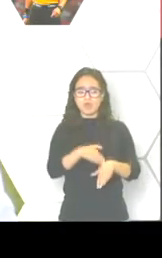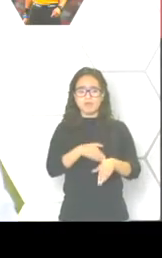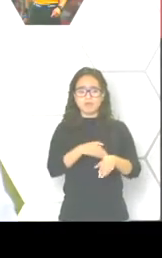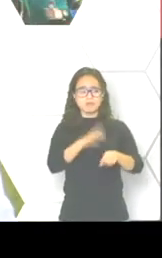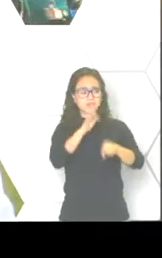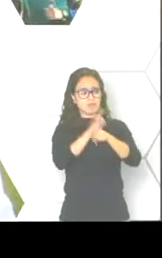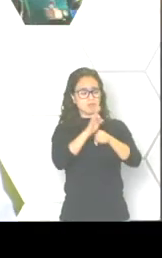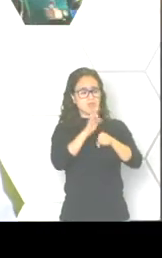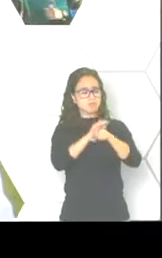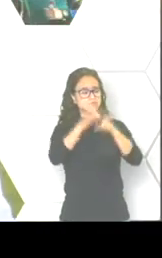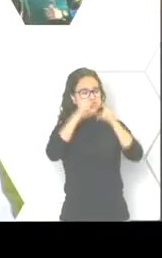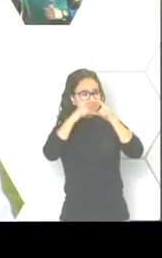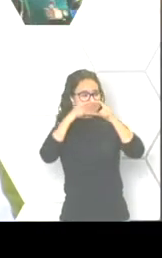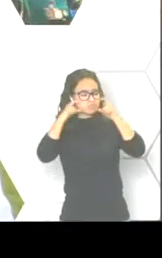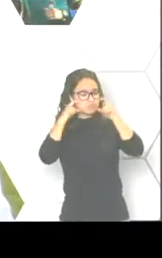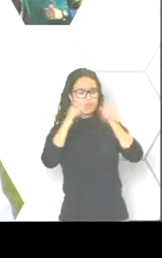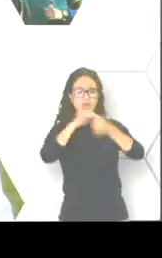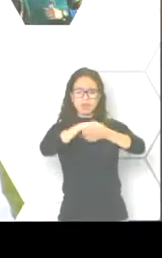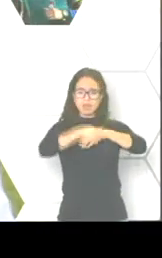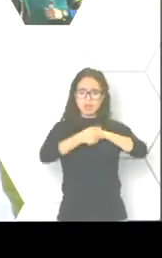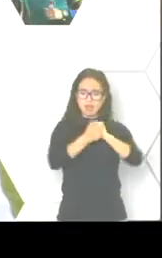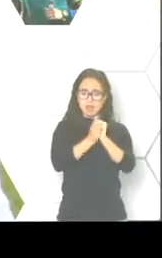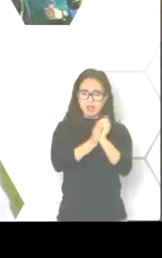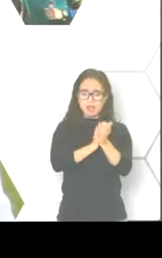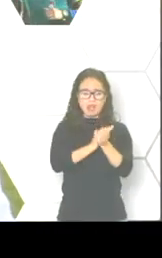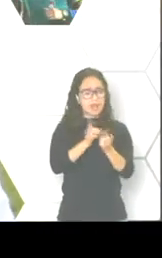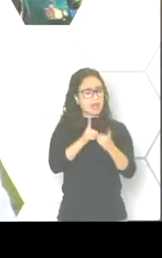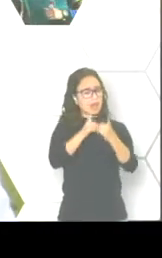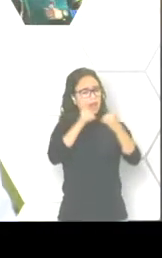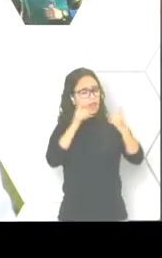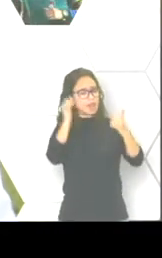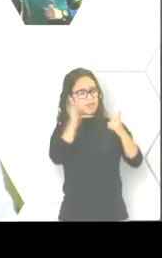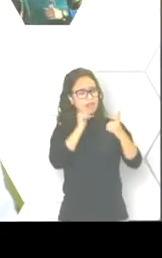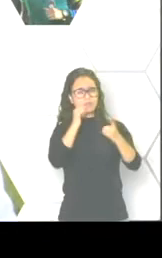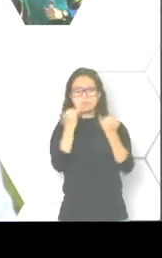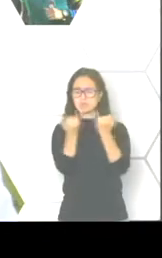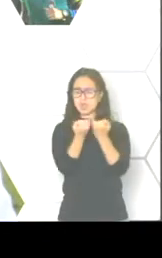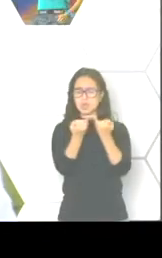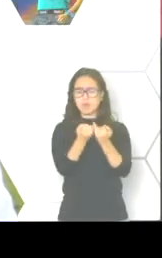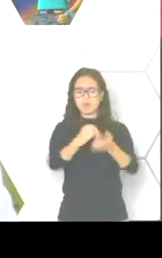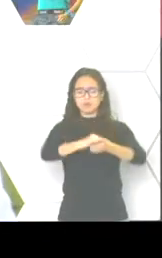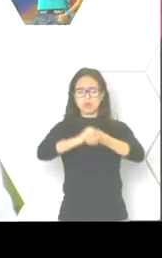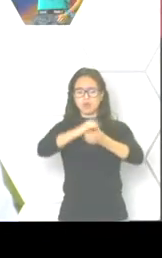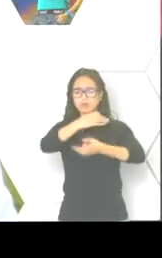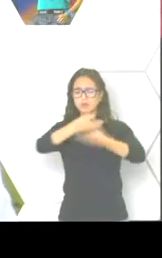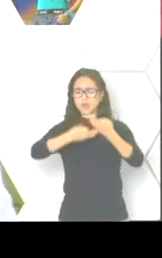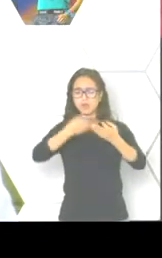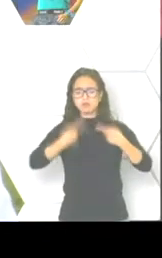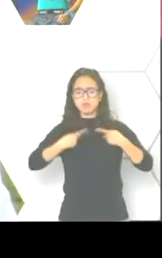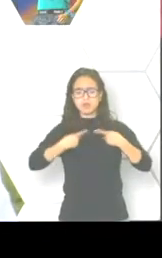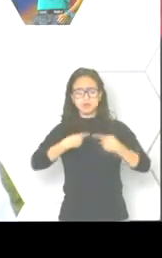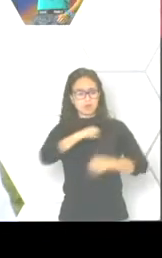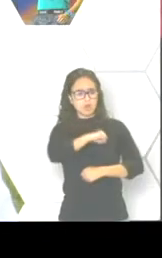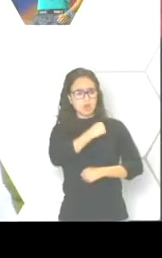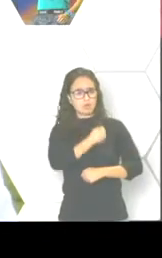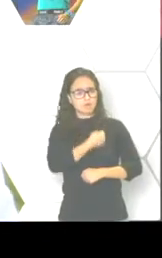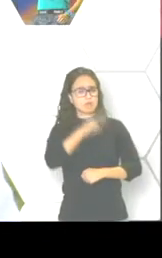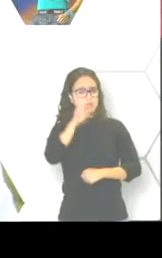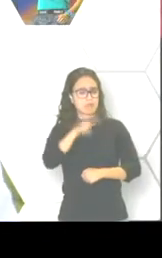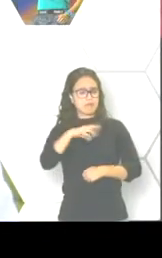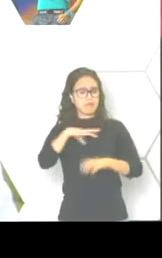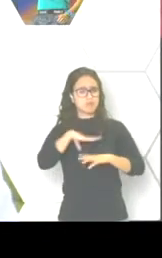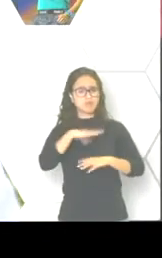de cubrebocas, lavándose las manos y tomando su sana distancia. También mandarle un saludo muy especial a toda la gente de salud que tiene mi